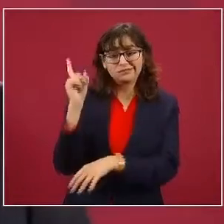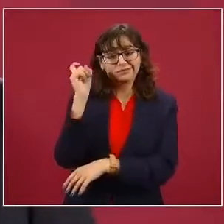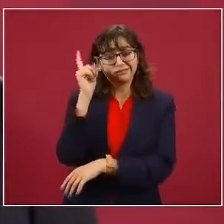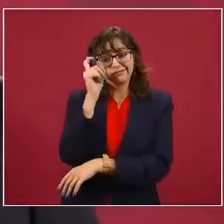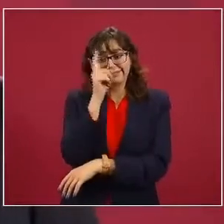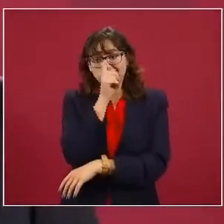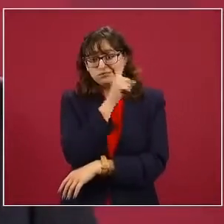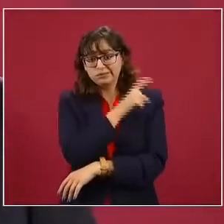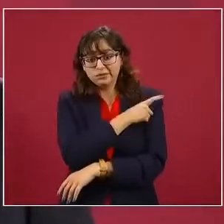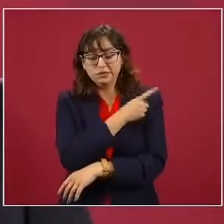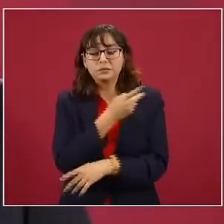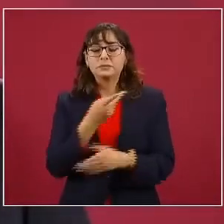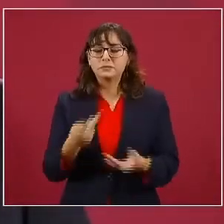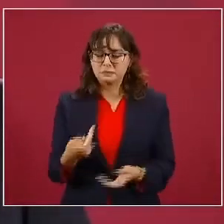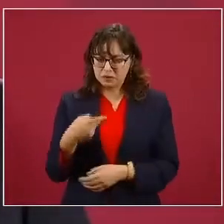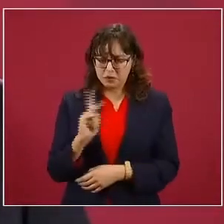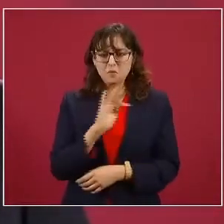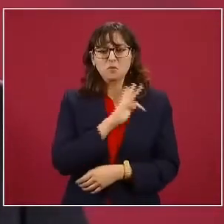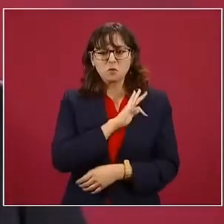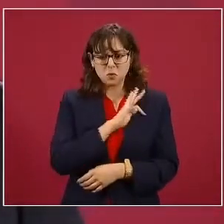para enfrentar esta pandemia.